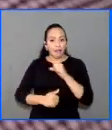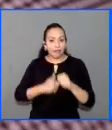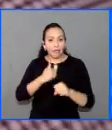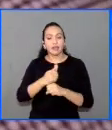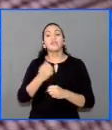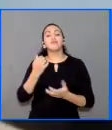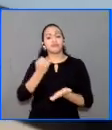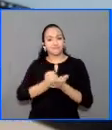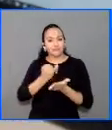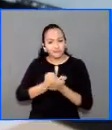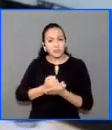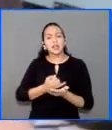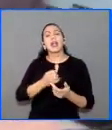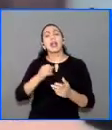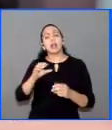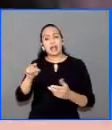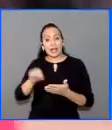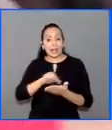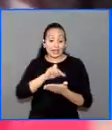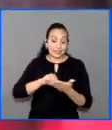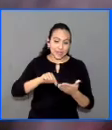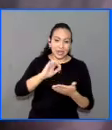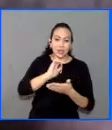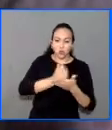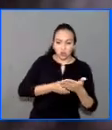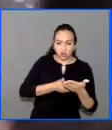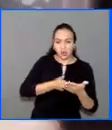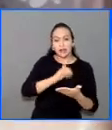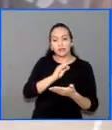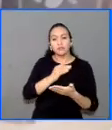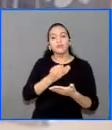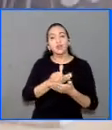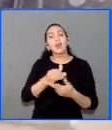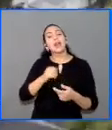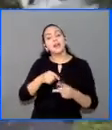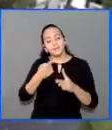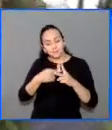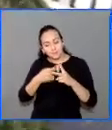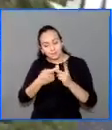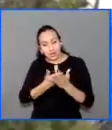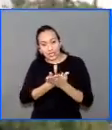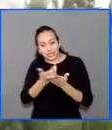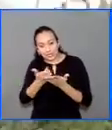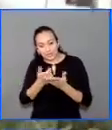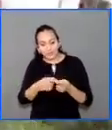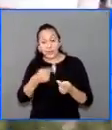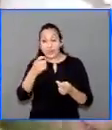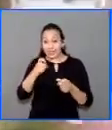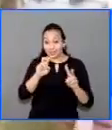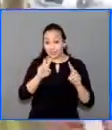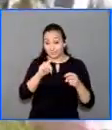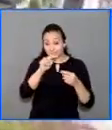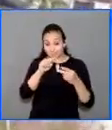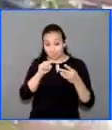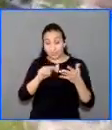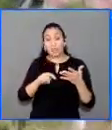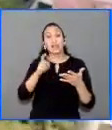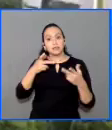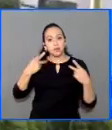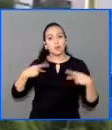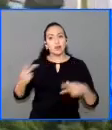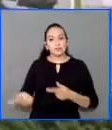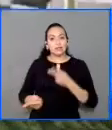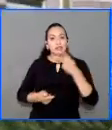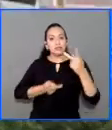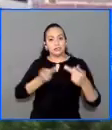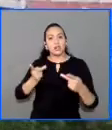emisión y cancelación de contratos fiscales, cálculo de salarios caídos, son algunas de las mayores consultas que recibe la Procuraduría de